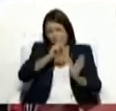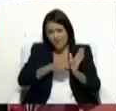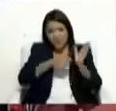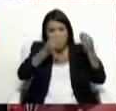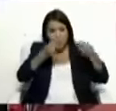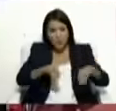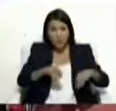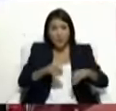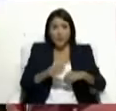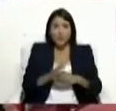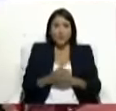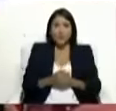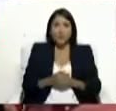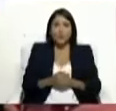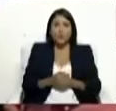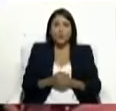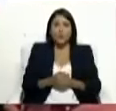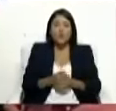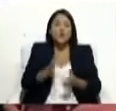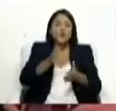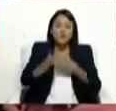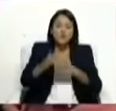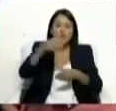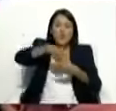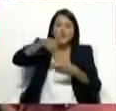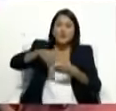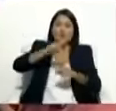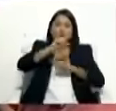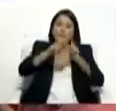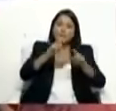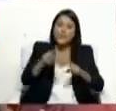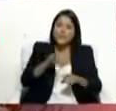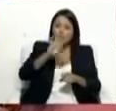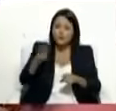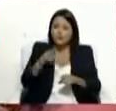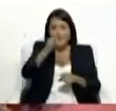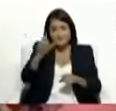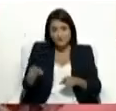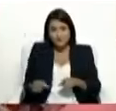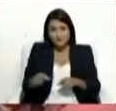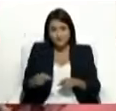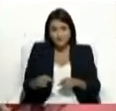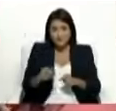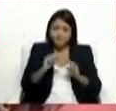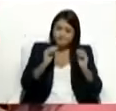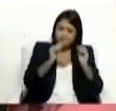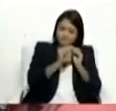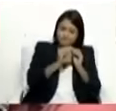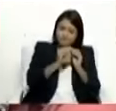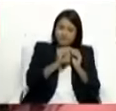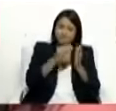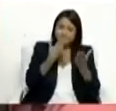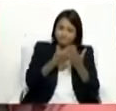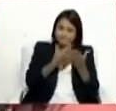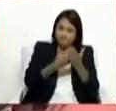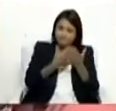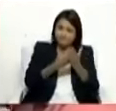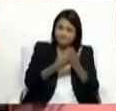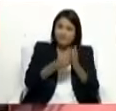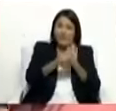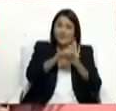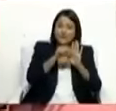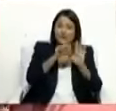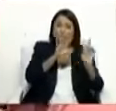acordó convocar un referendo consultivo atendiendo el mandato de lo que está establecido en el artículo